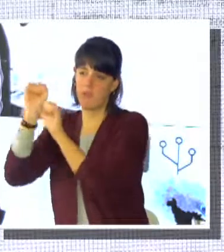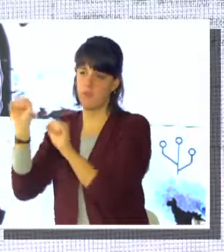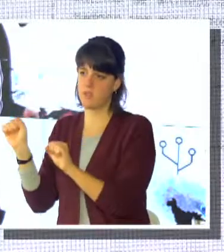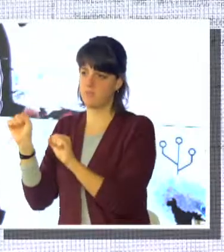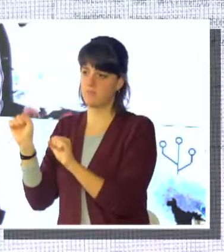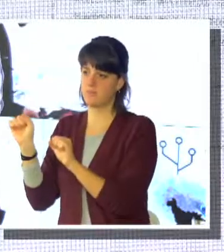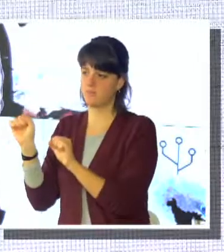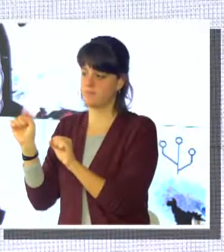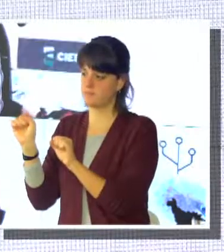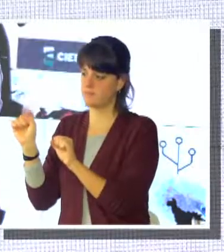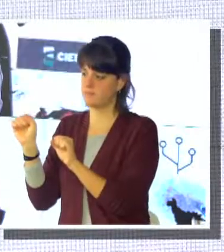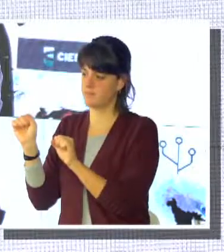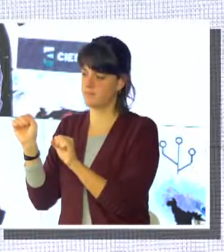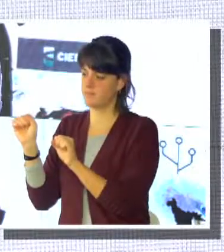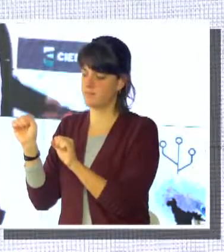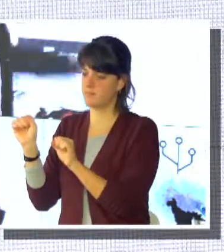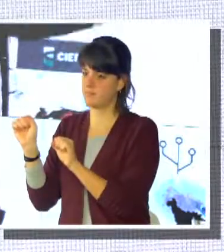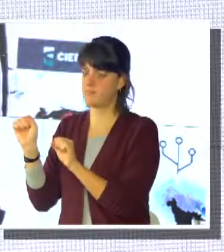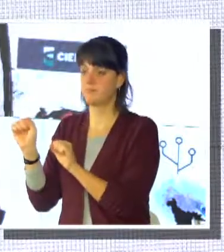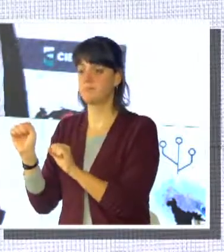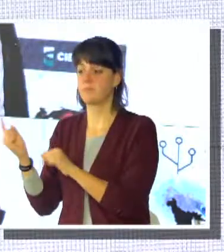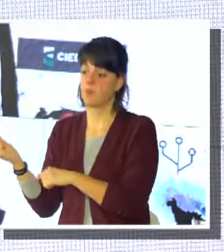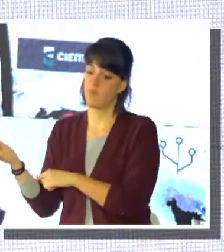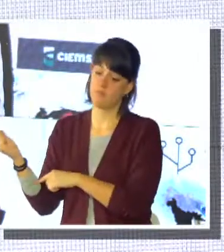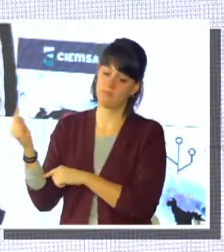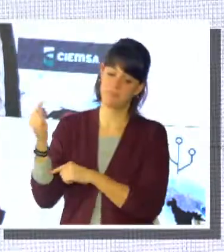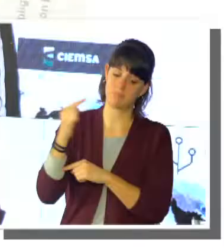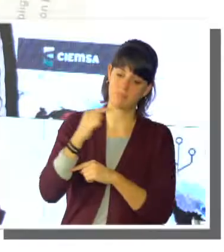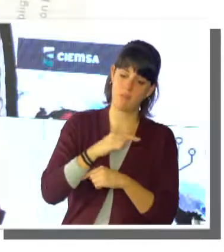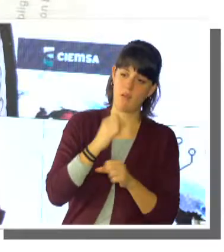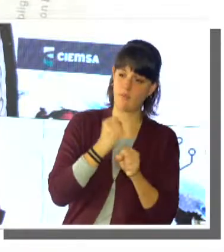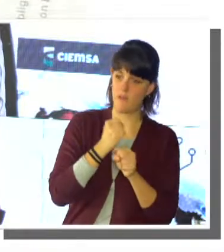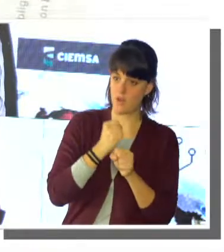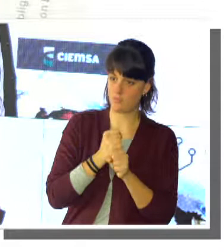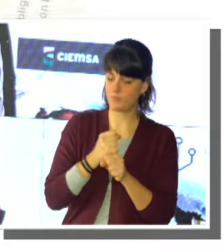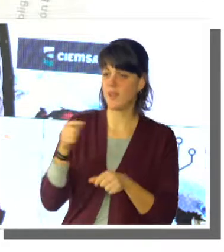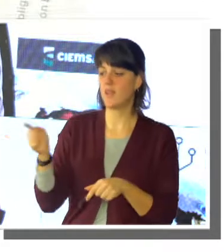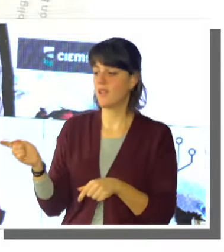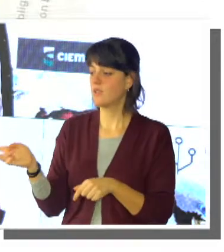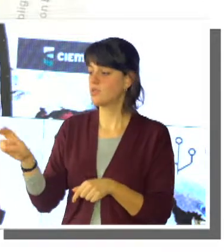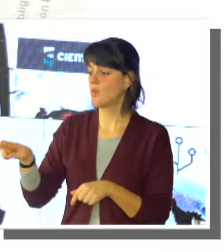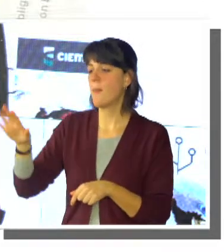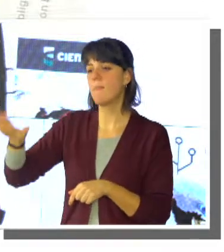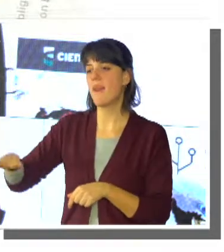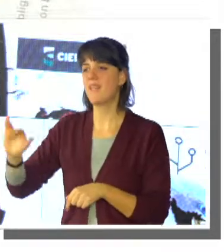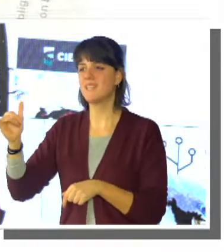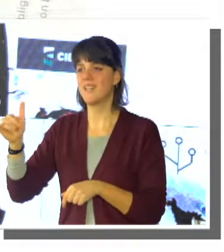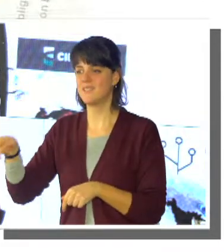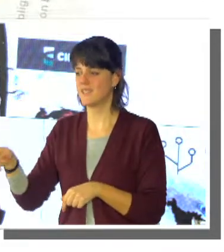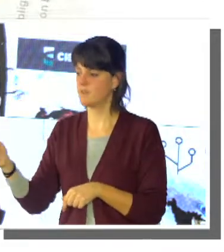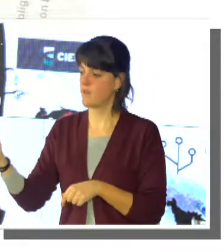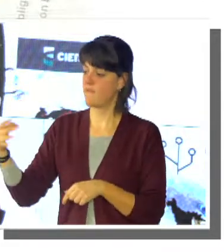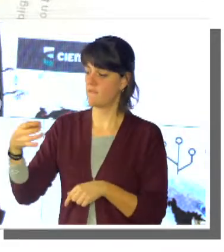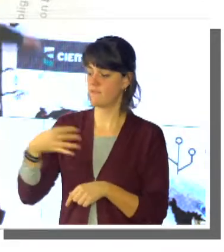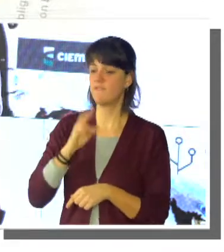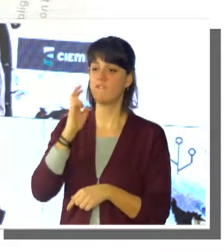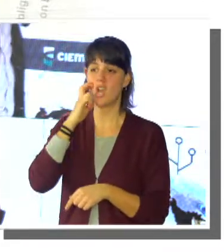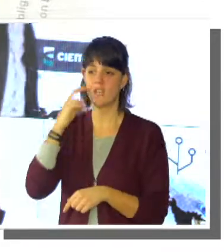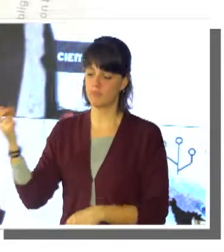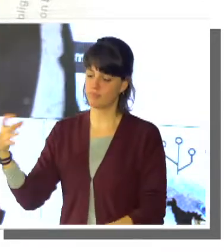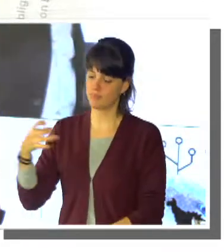En la solución que proponemos consideramos un círculo de cierto radio alrededor del punto, con centro en el punto de control, y analizamos